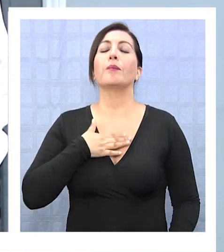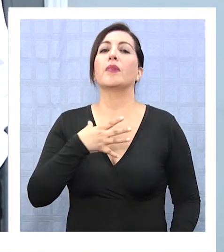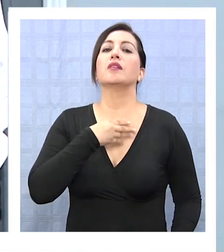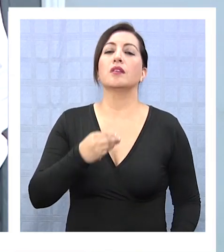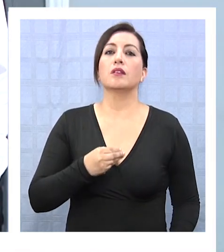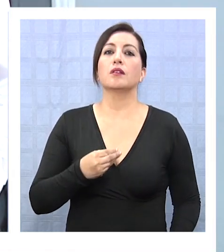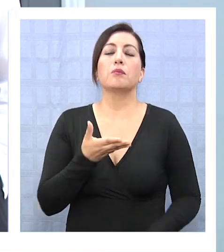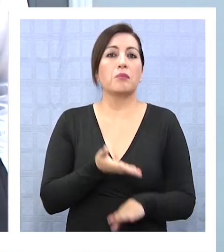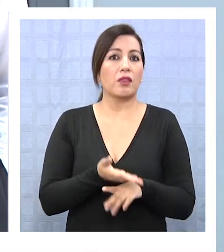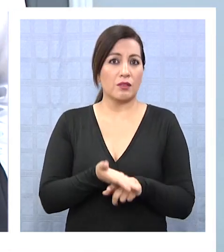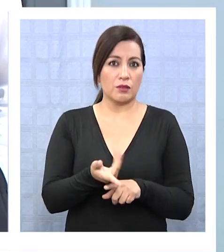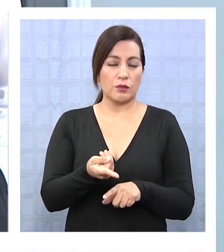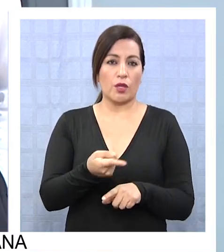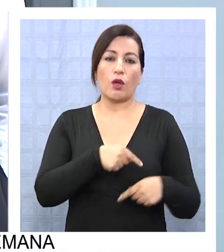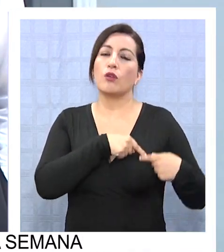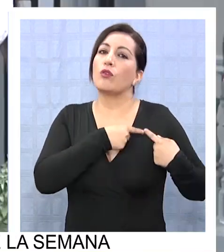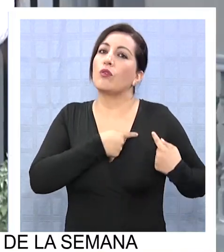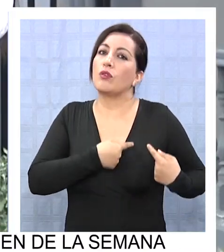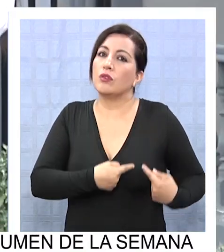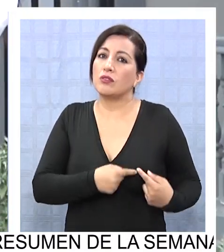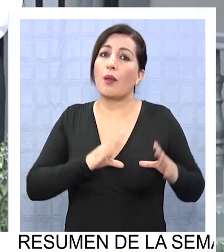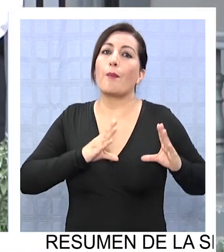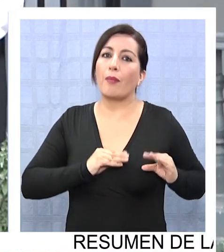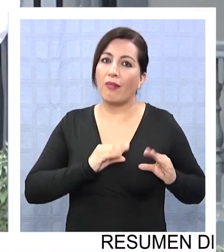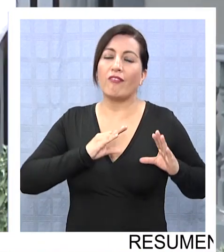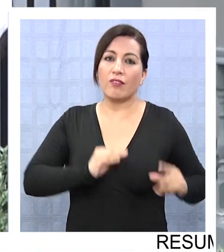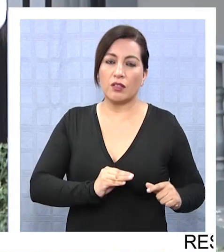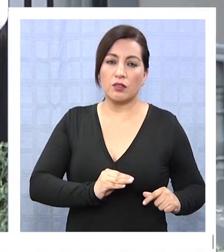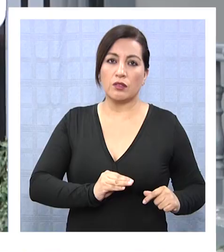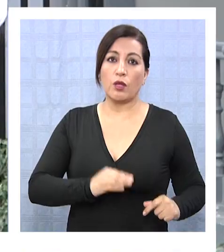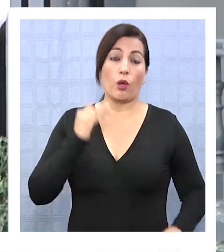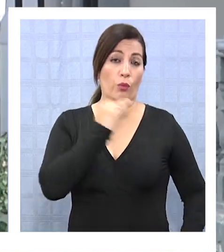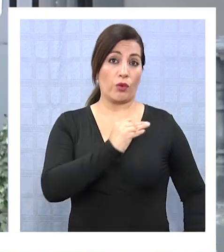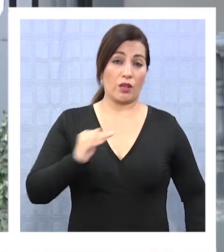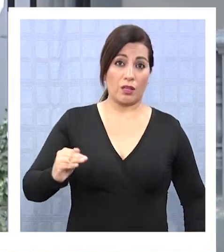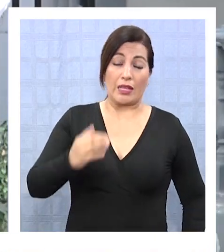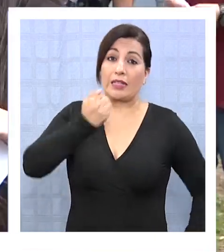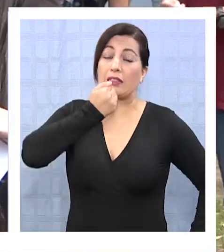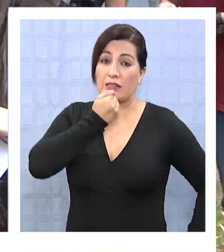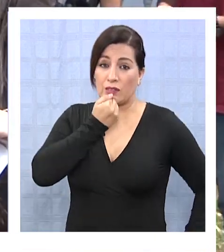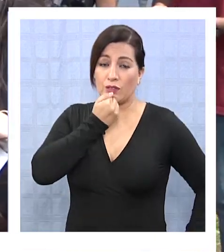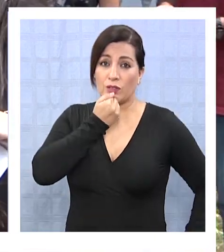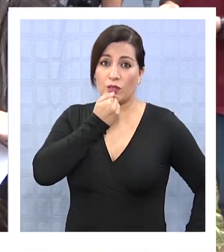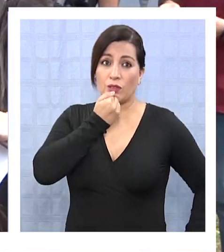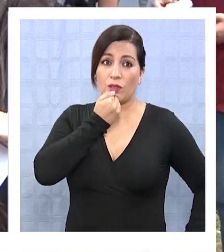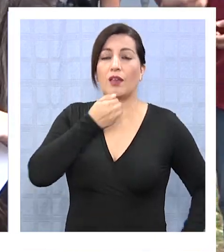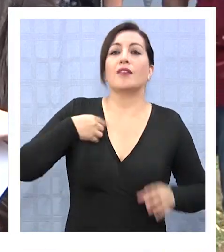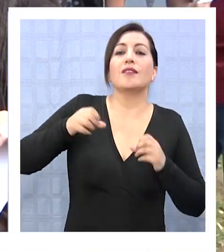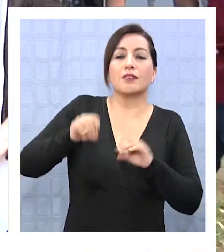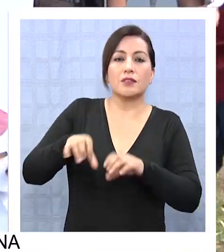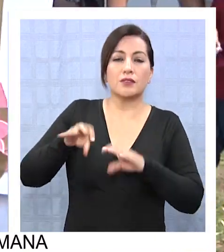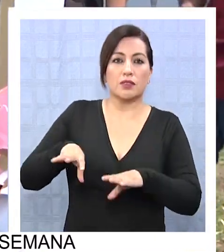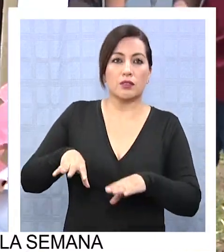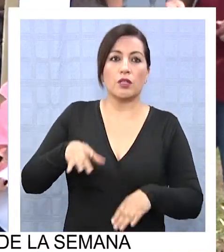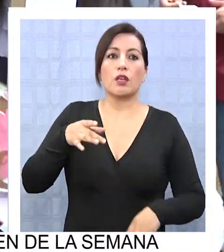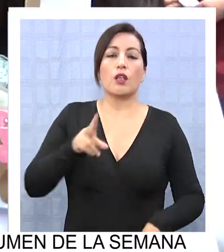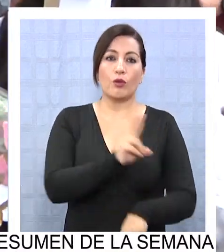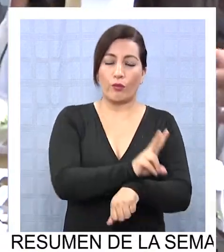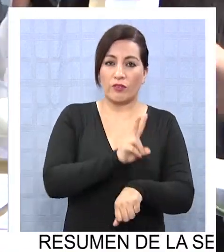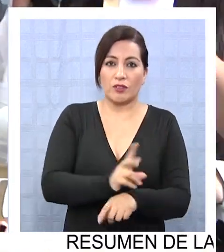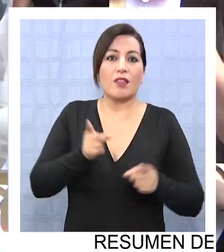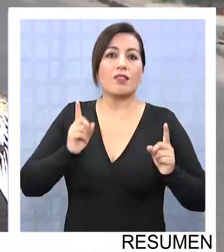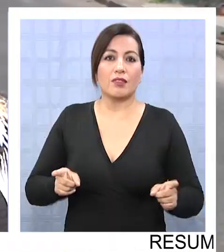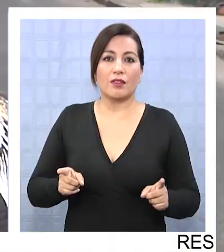por nuestras niñas y pedimos por ello, porque sus corazones se ablanden. Porque cuando una niña comete un error y está siendo formada, creemos que son los